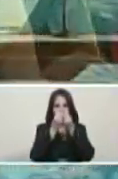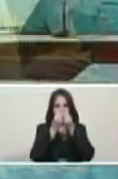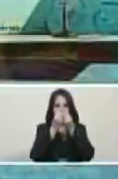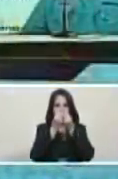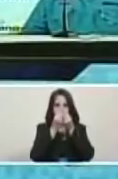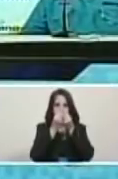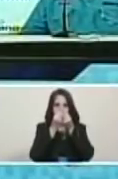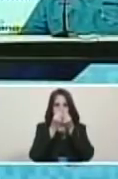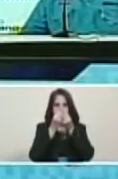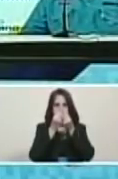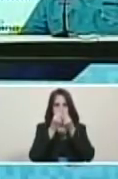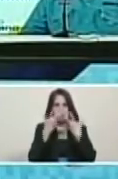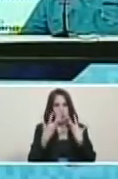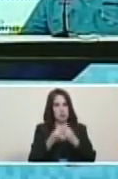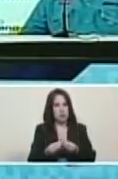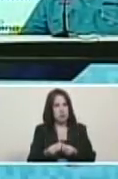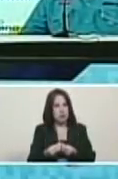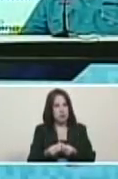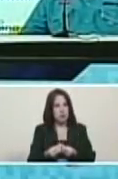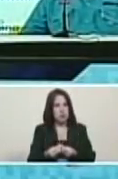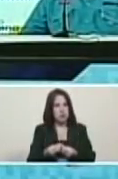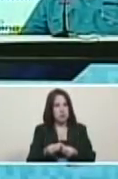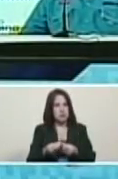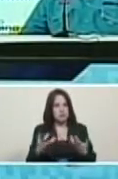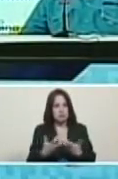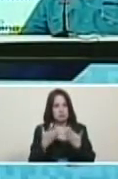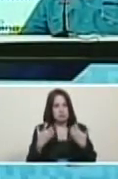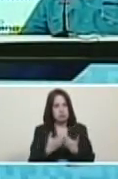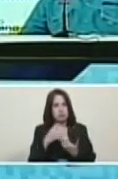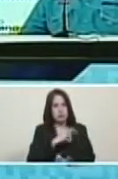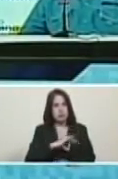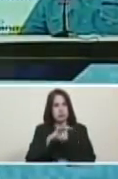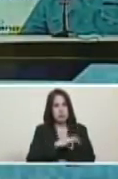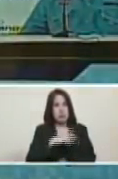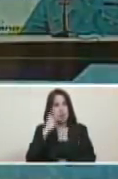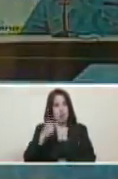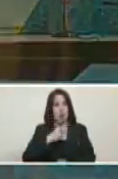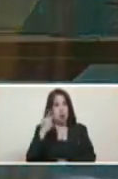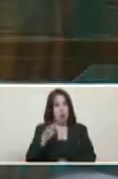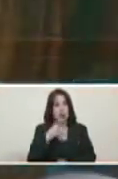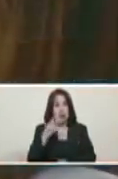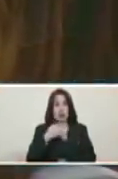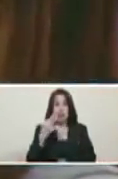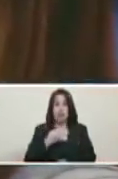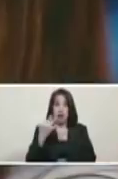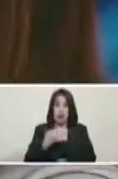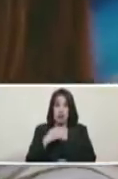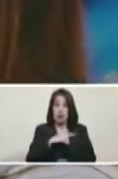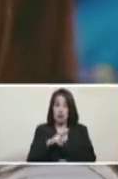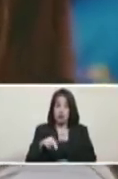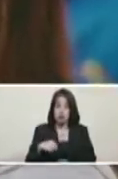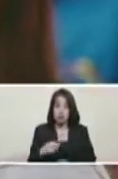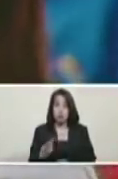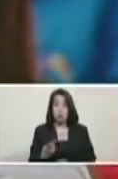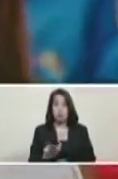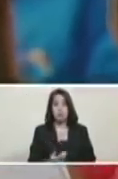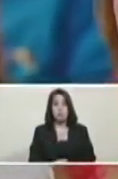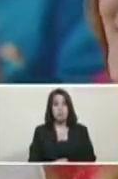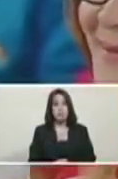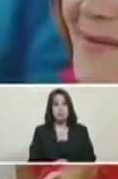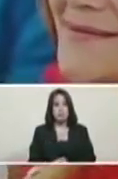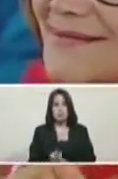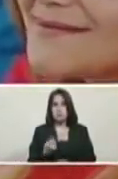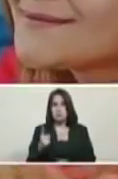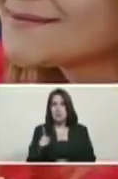cuerpo. Nosotros venimos de la lucha social y política. Nosotros somos de verdad. Nosotros no somos de